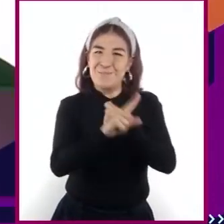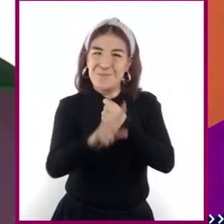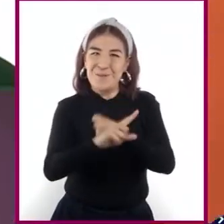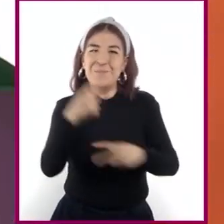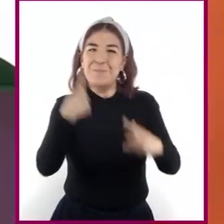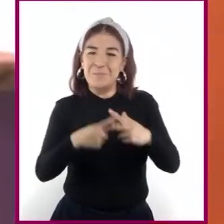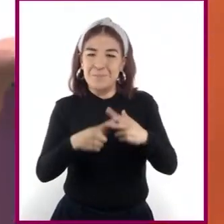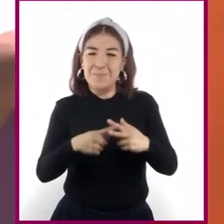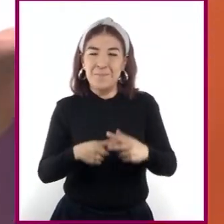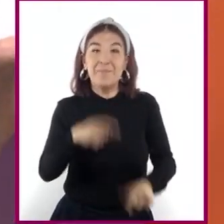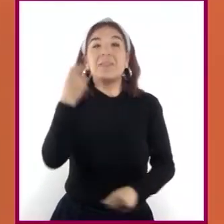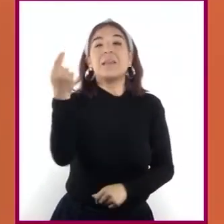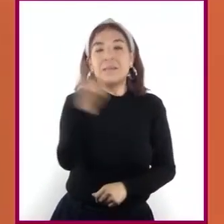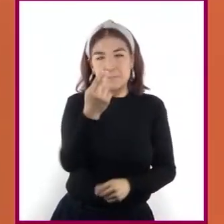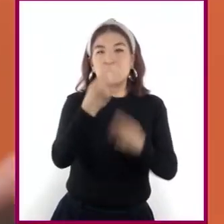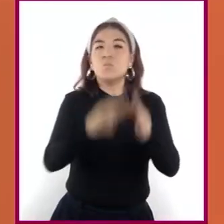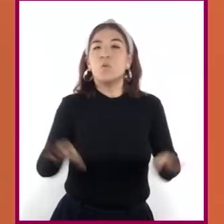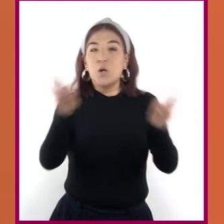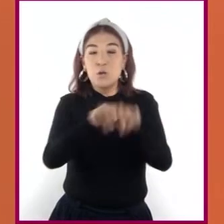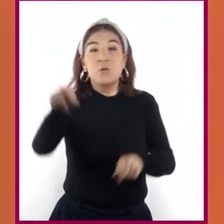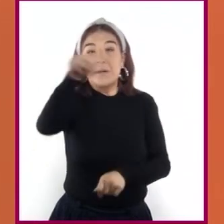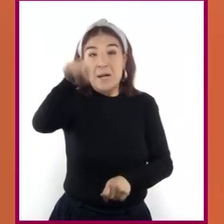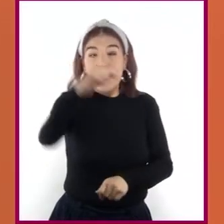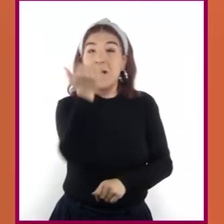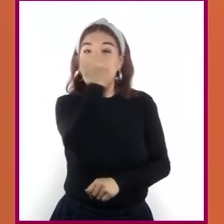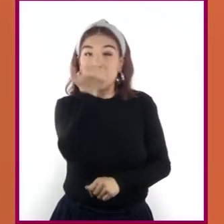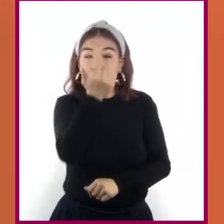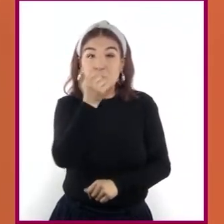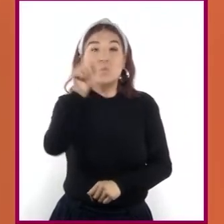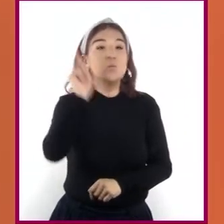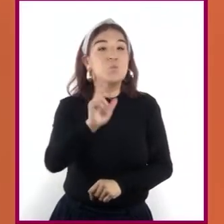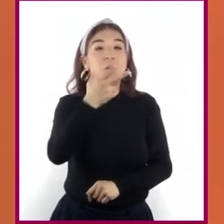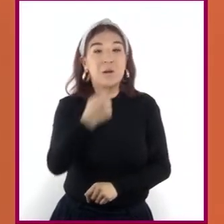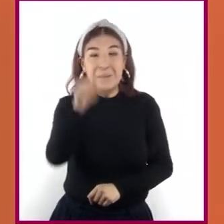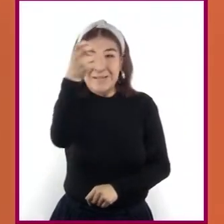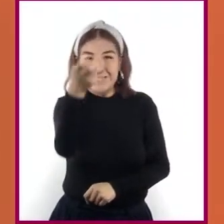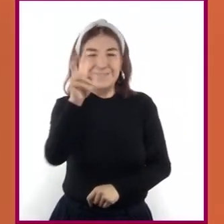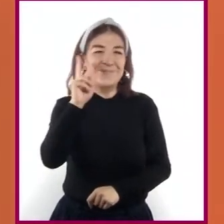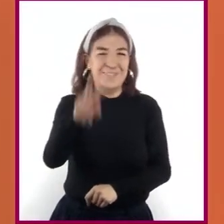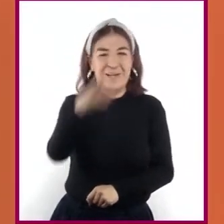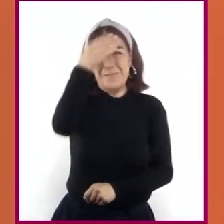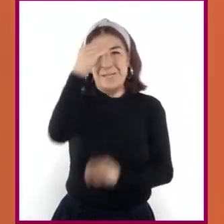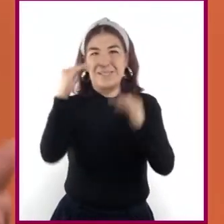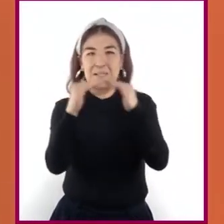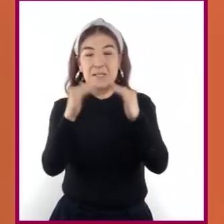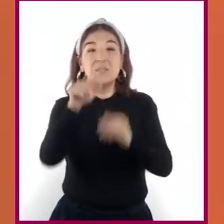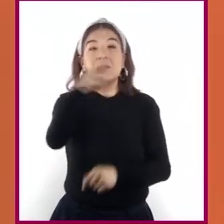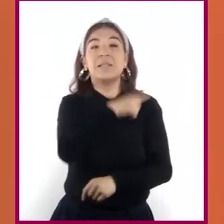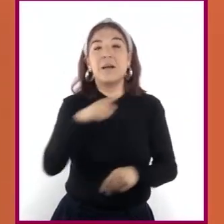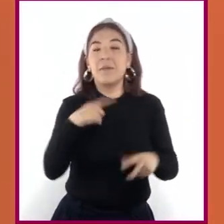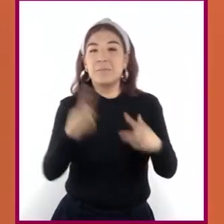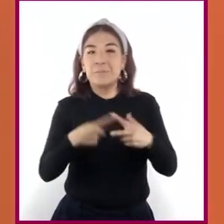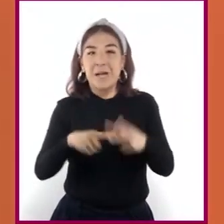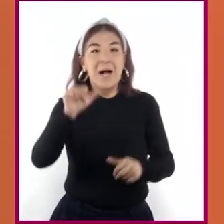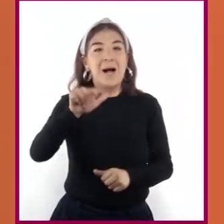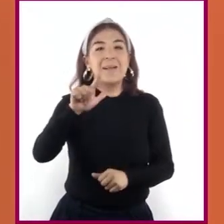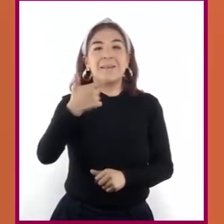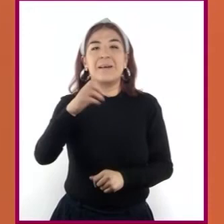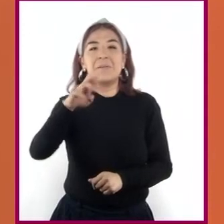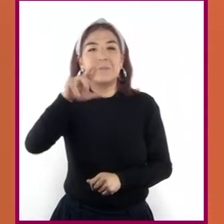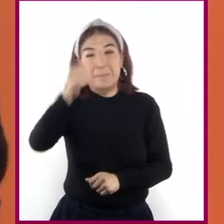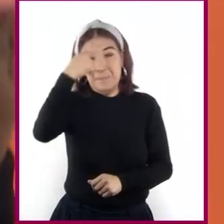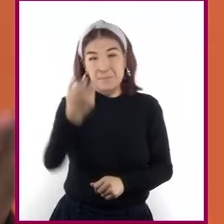Pero también es importante que las alumnas y los alumnos de Aprende en Casa conozcan el planteamiento algebraico que da solución a este